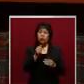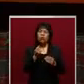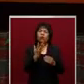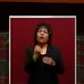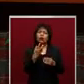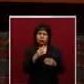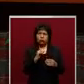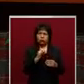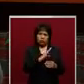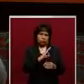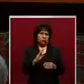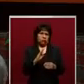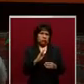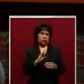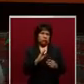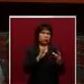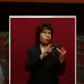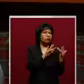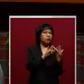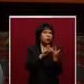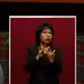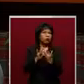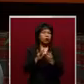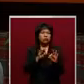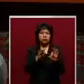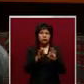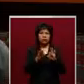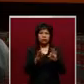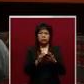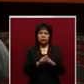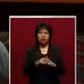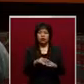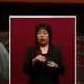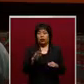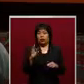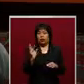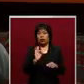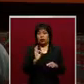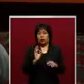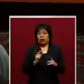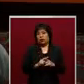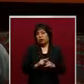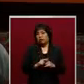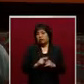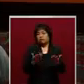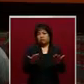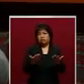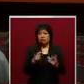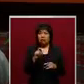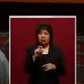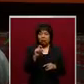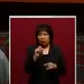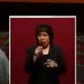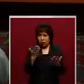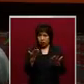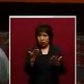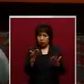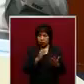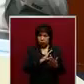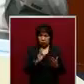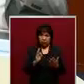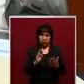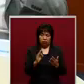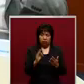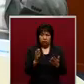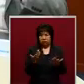la posibilidad de establecer este tipo de trabajo? Es probable que solamente sean 20. 20, la